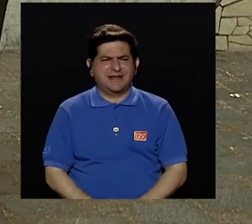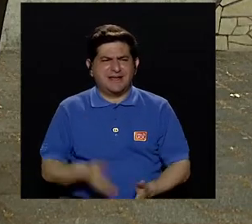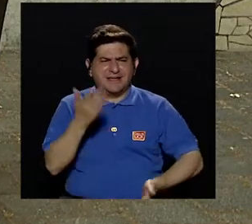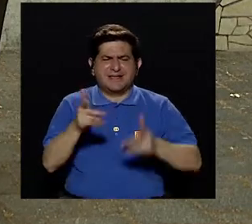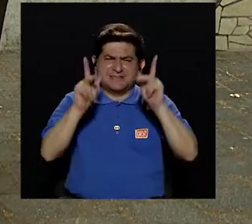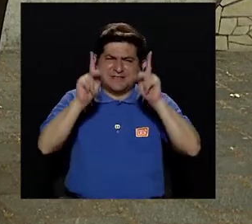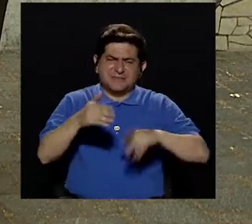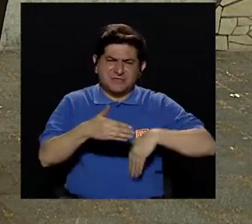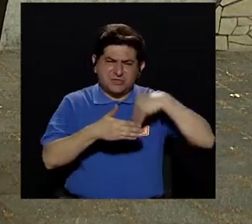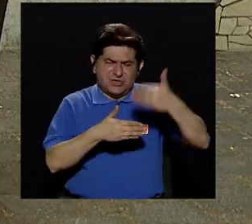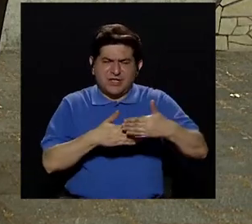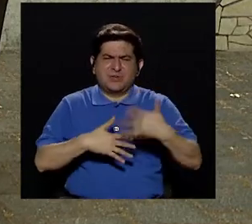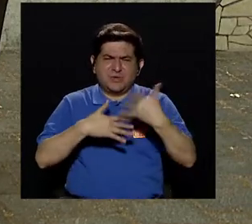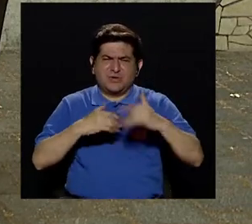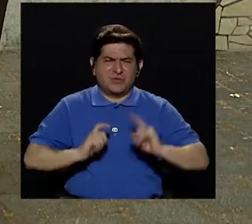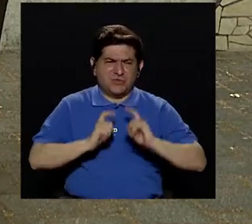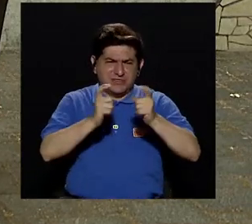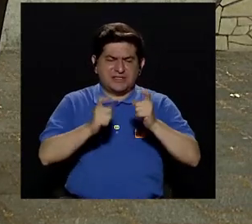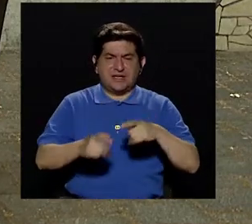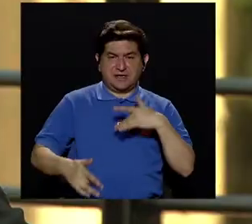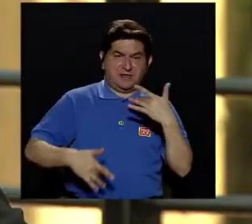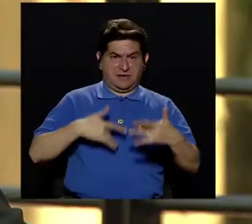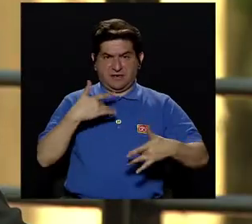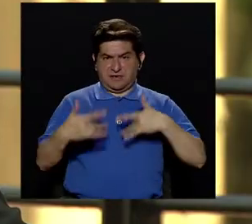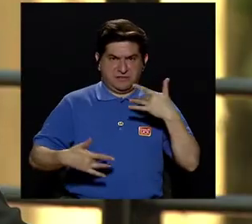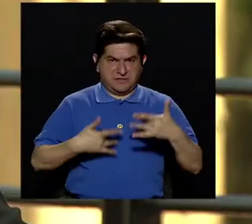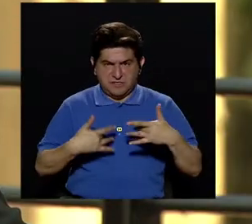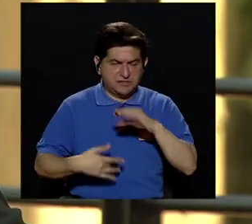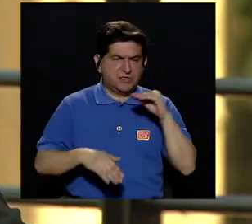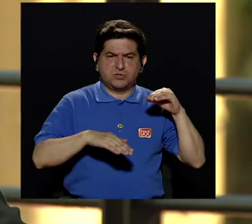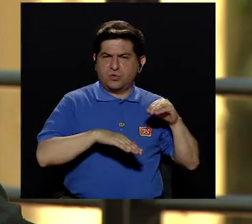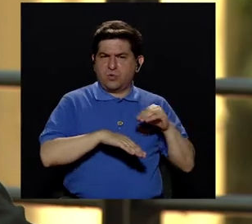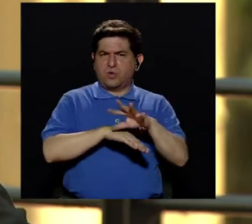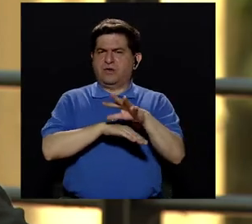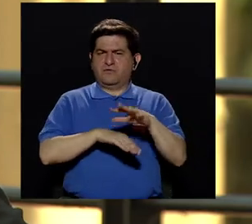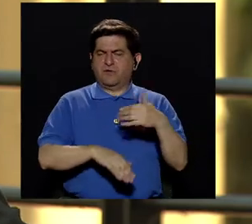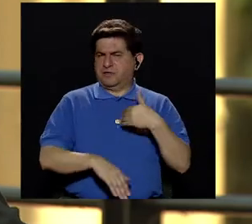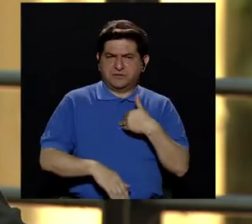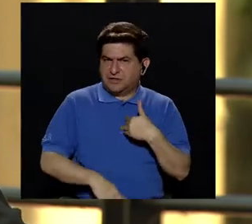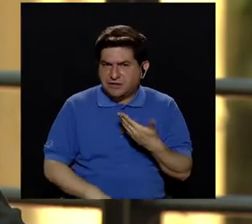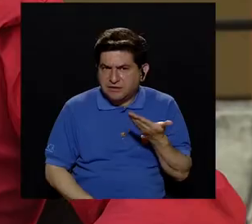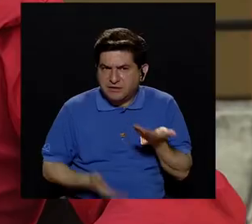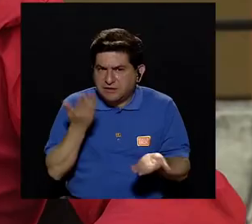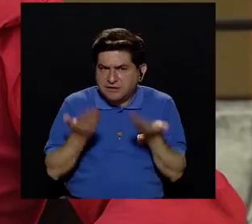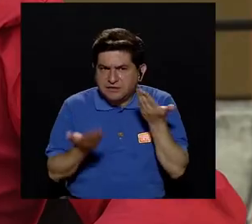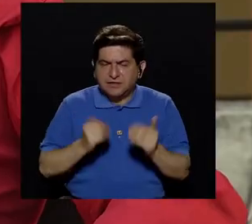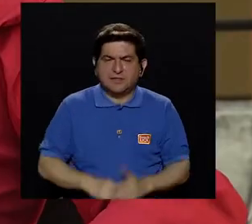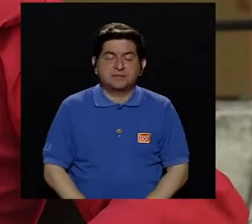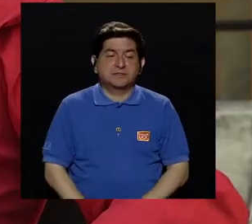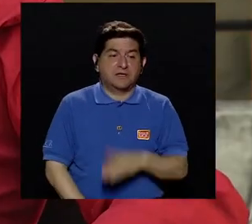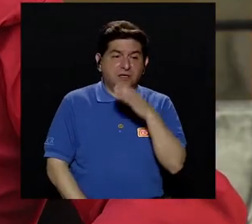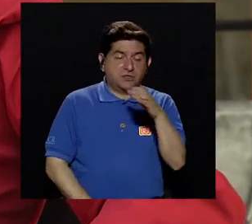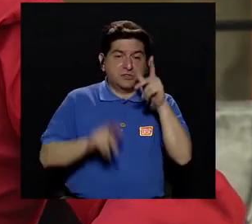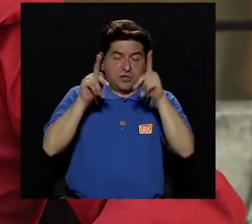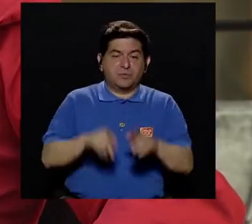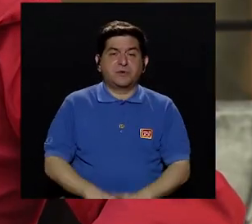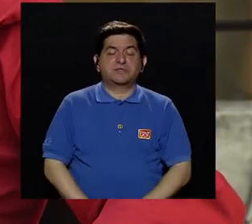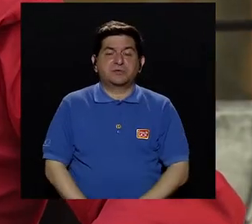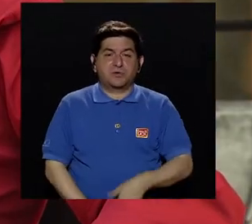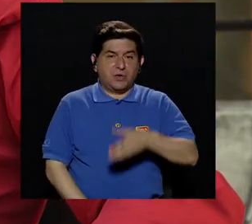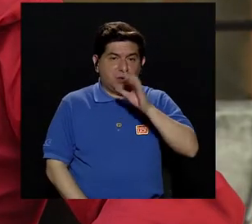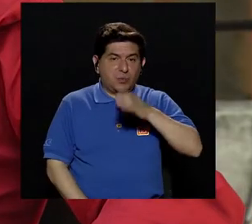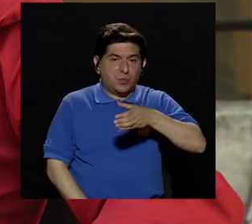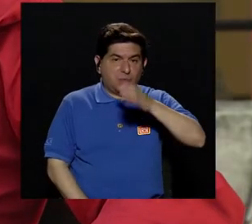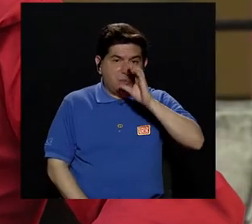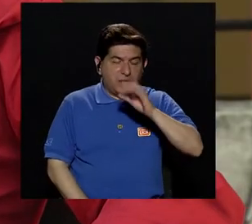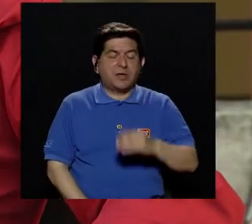experimentar alguna sensación o hay alguna consecuencia de la extracción. Pues se recomienda que la persona hidrate muy bien